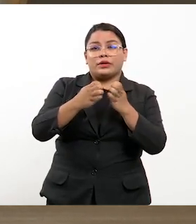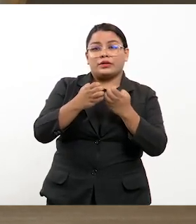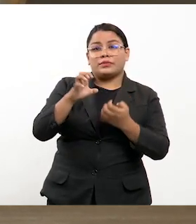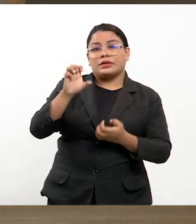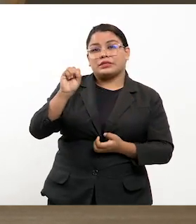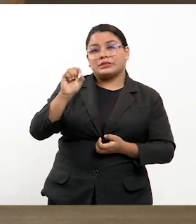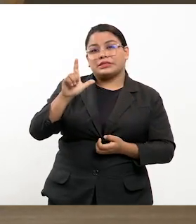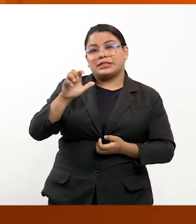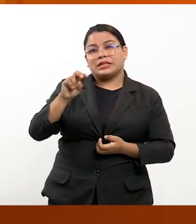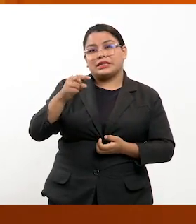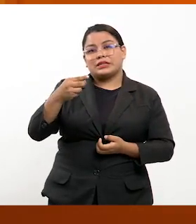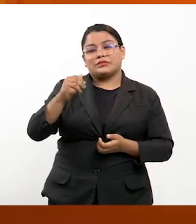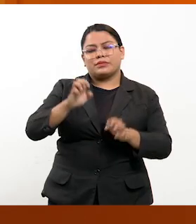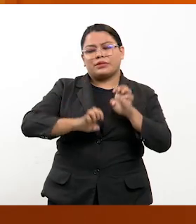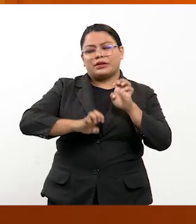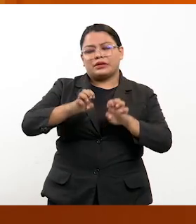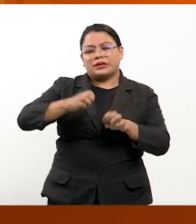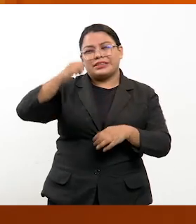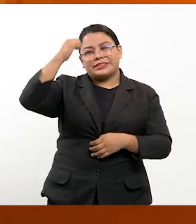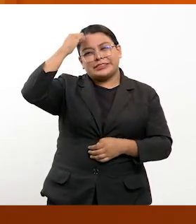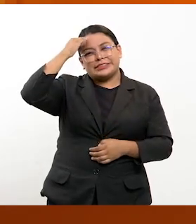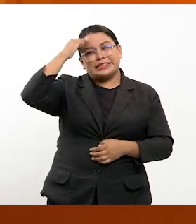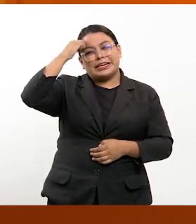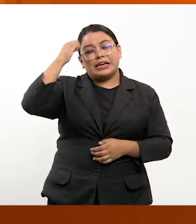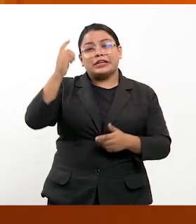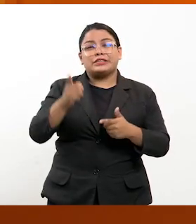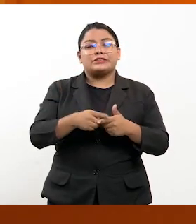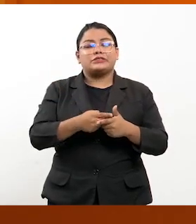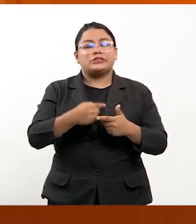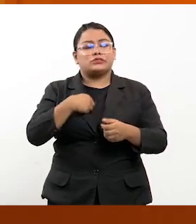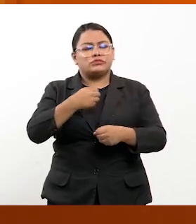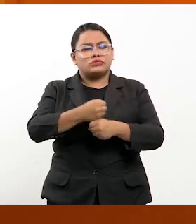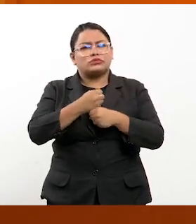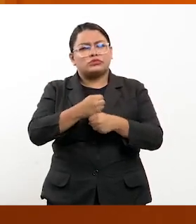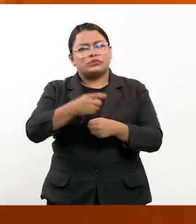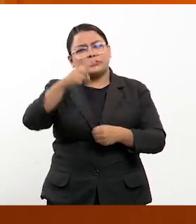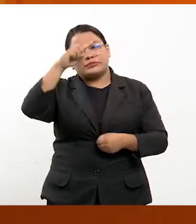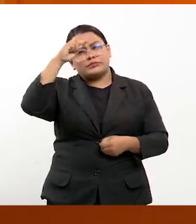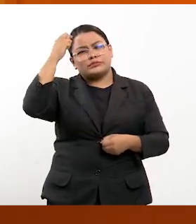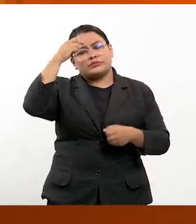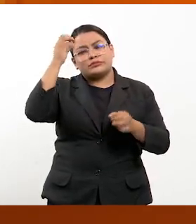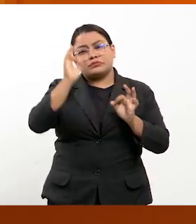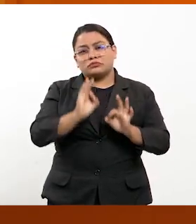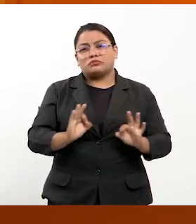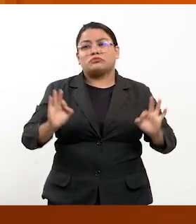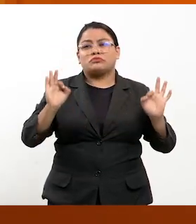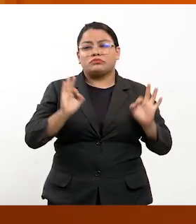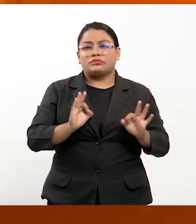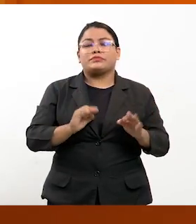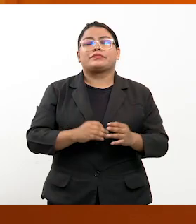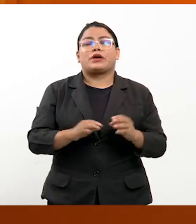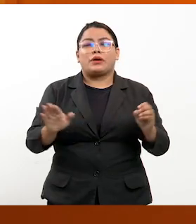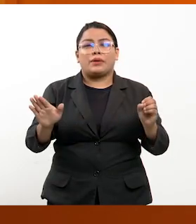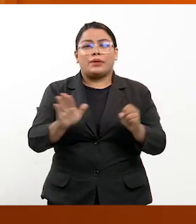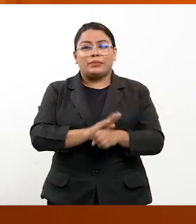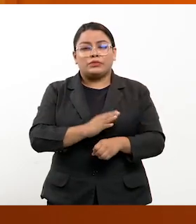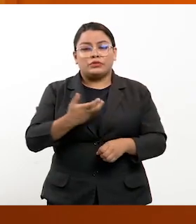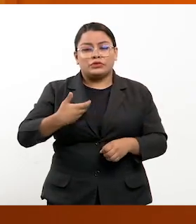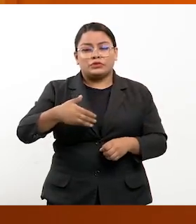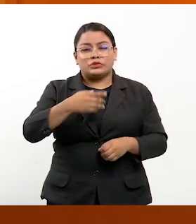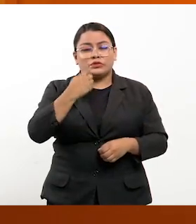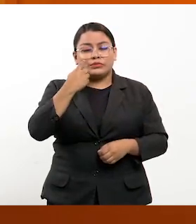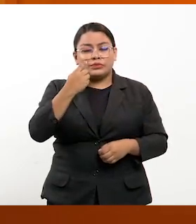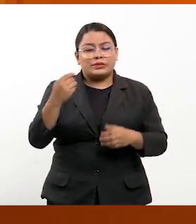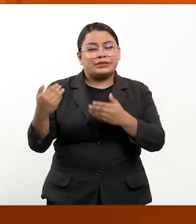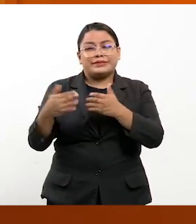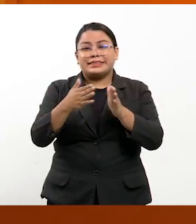para las evaluaciones de los aprendizajes. Así que estoy segura que nuestro trabajo va a mejorar en un 100% cuando nos enfrentemos